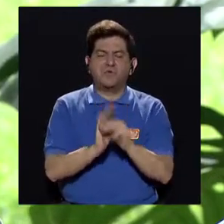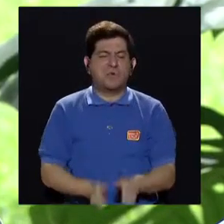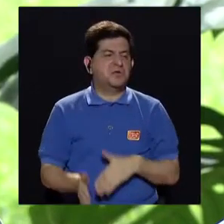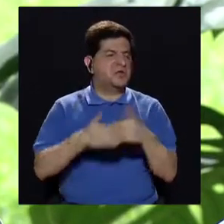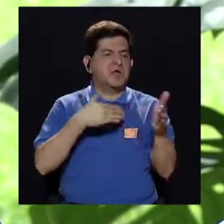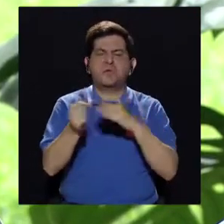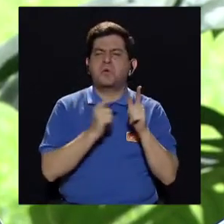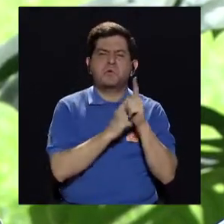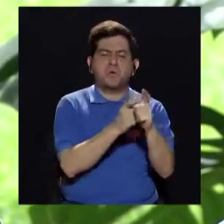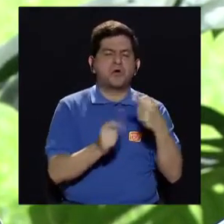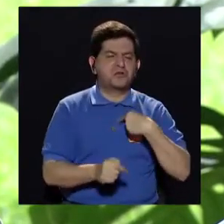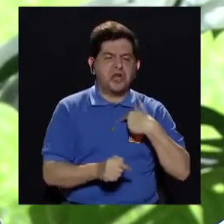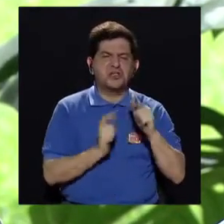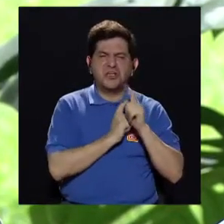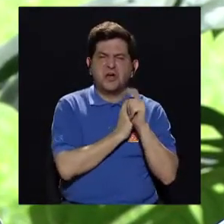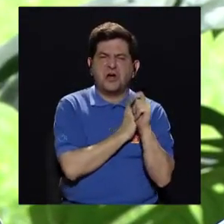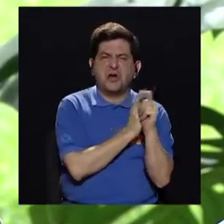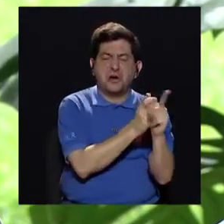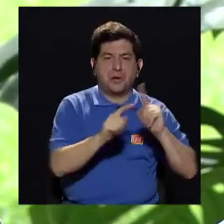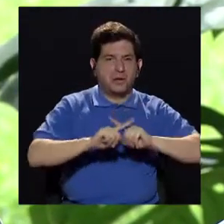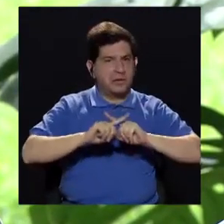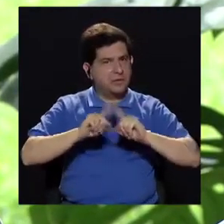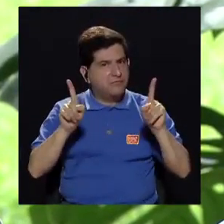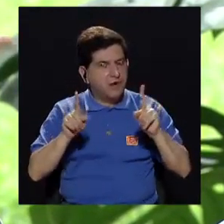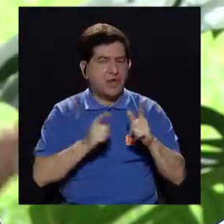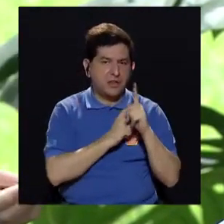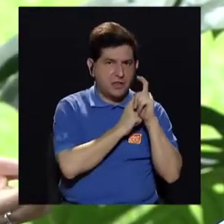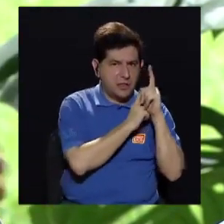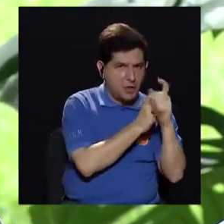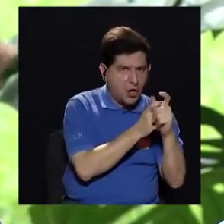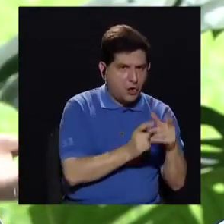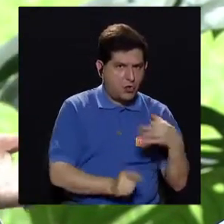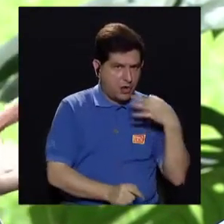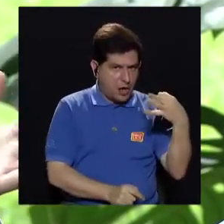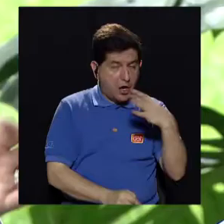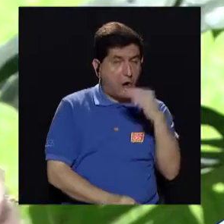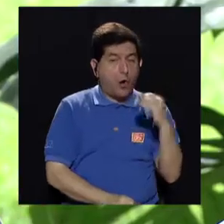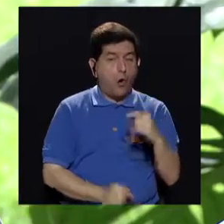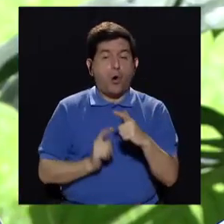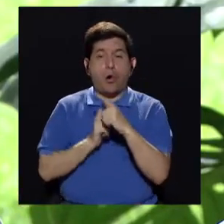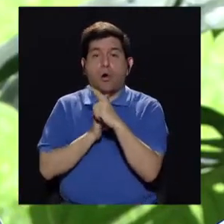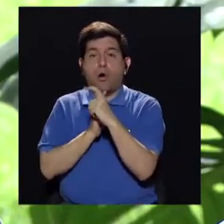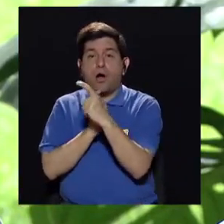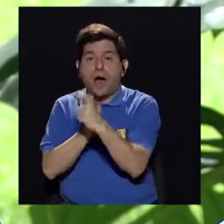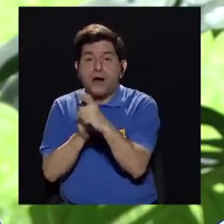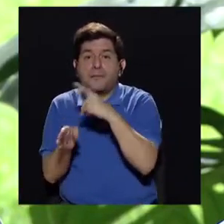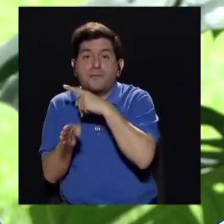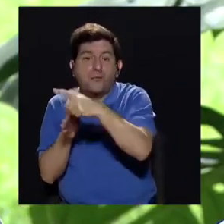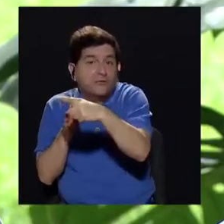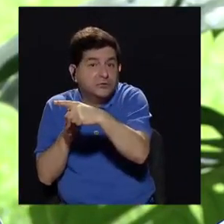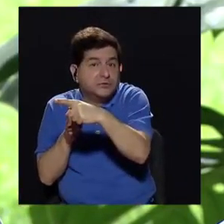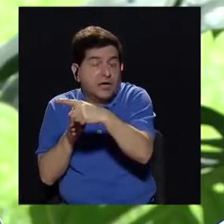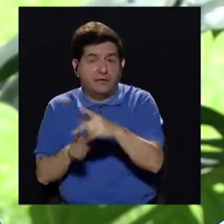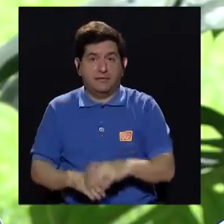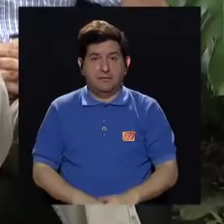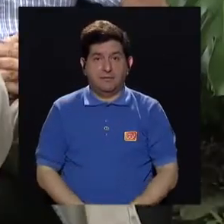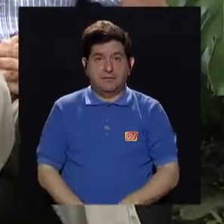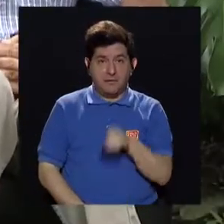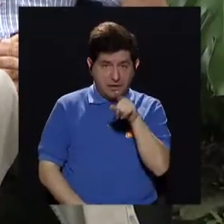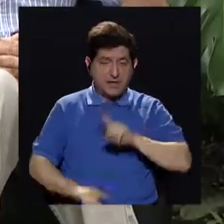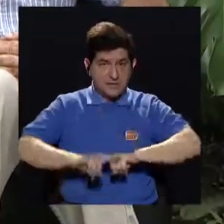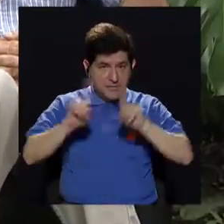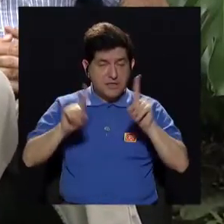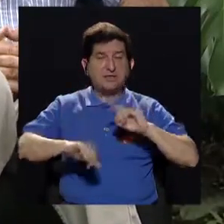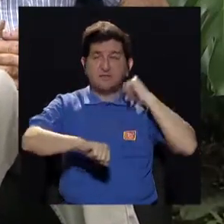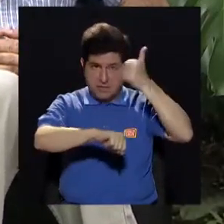hay cualquier carrera, yo voy a empezar a correr, pero hay una diferencia entre correr diariamente y el atletismo ya como tal, y me gustaría